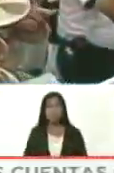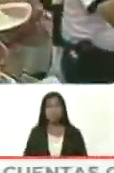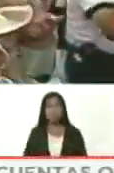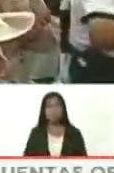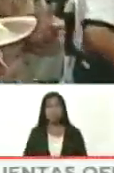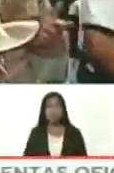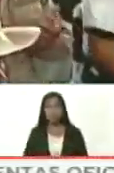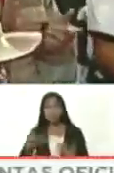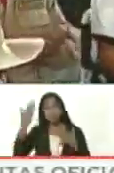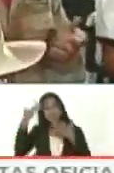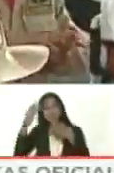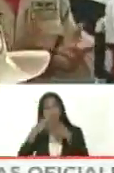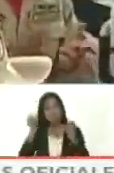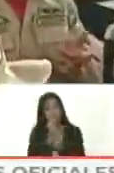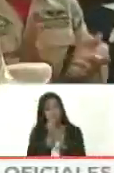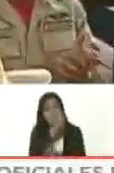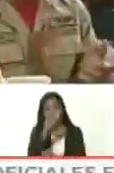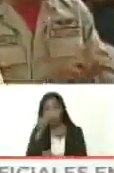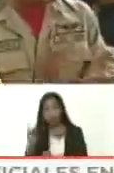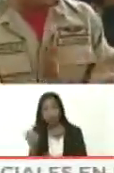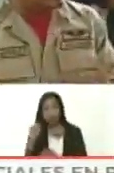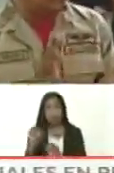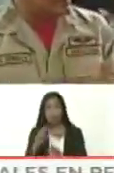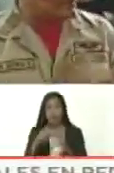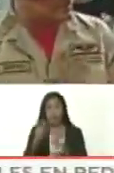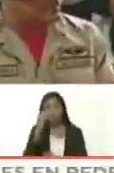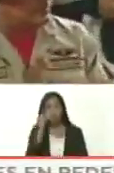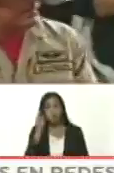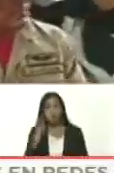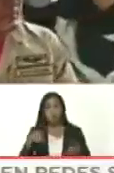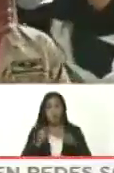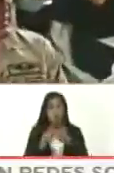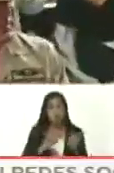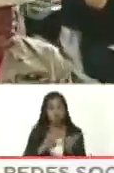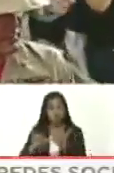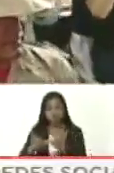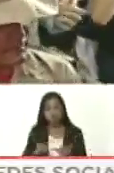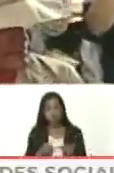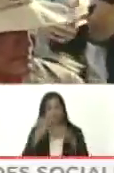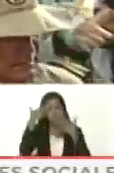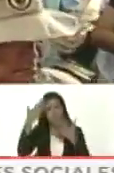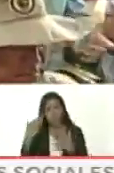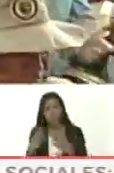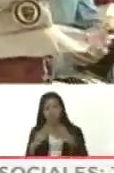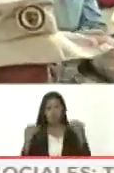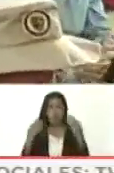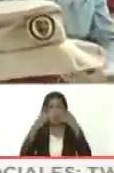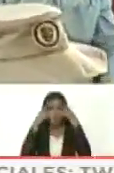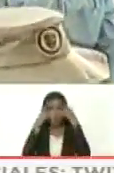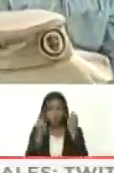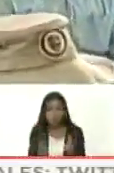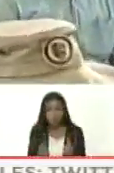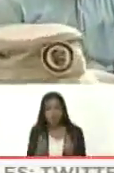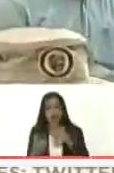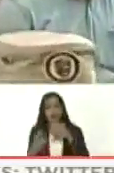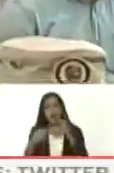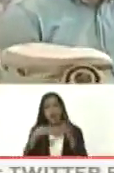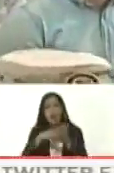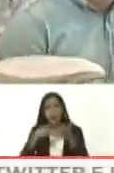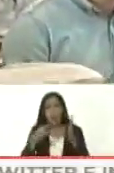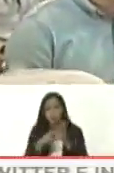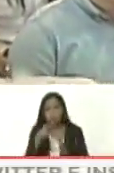Mi saludo a los trabajadores y a las trabajadoras, a los profesionales, a los